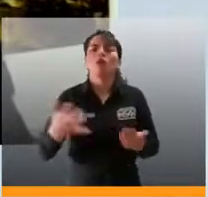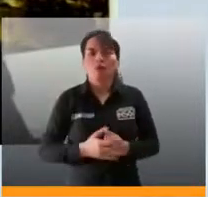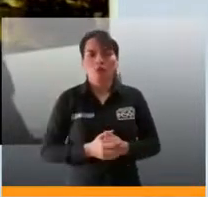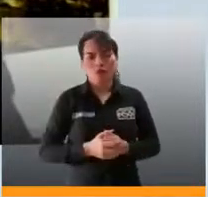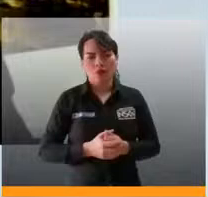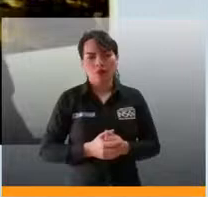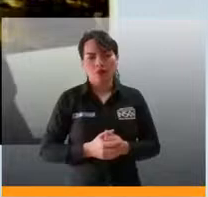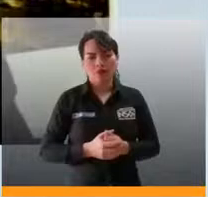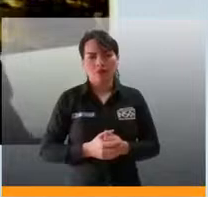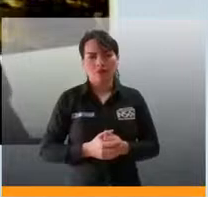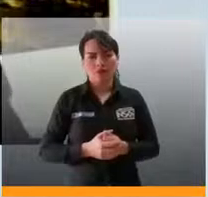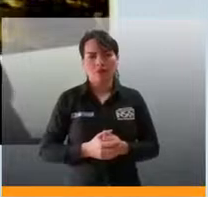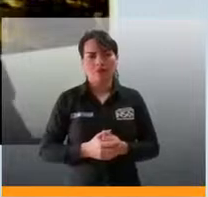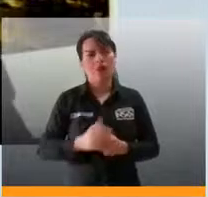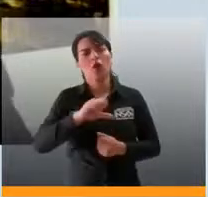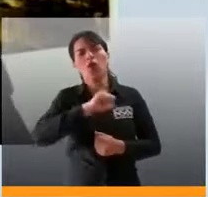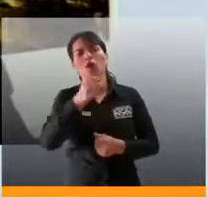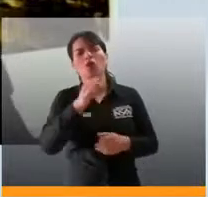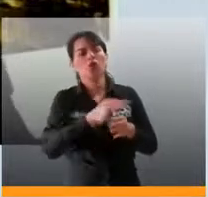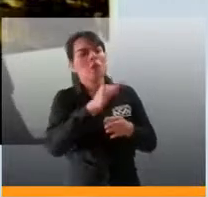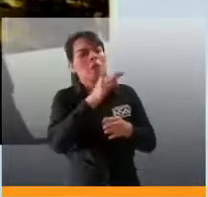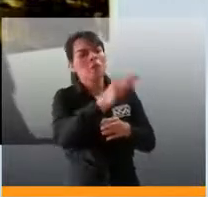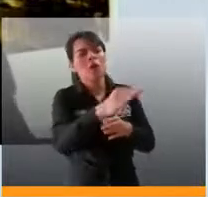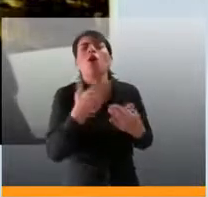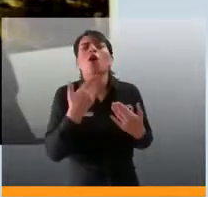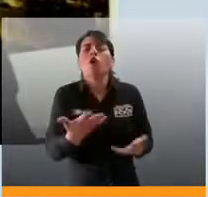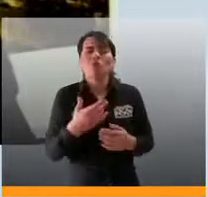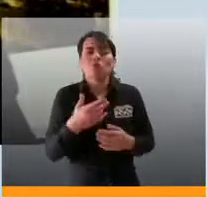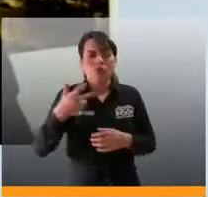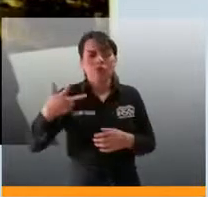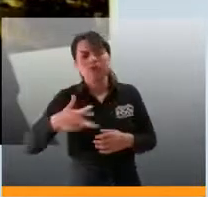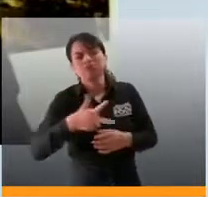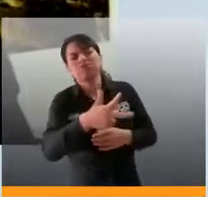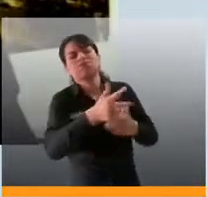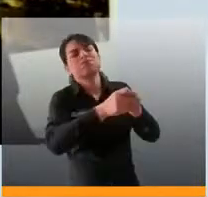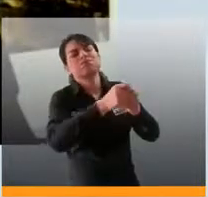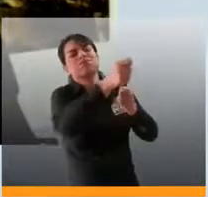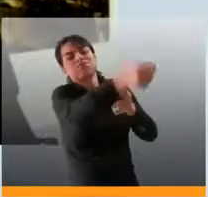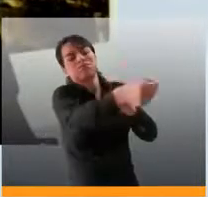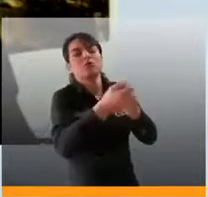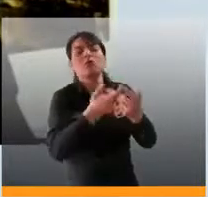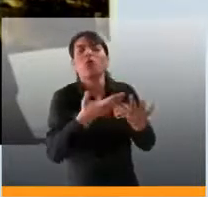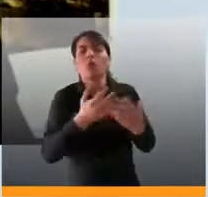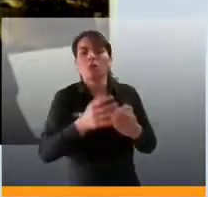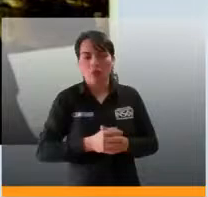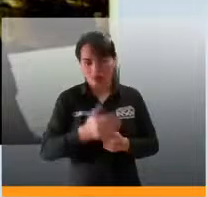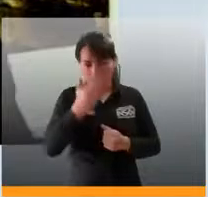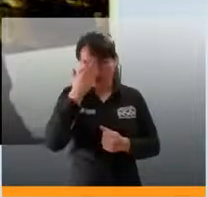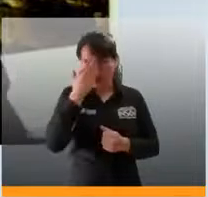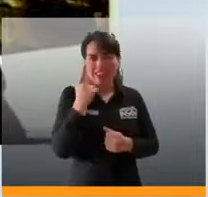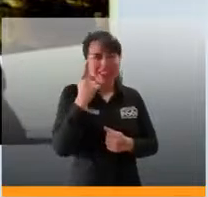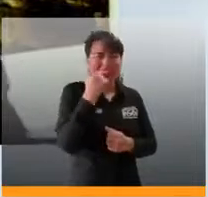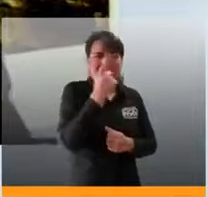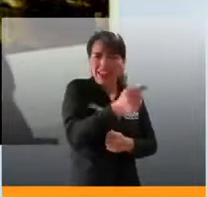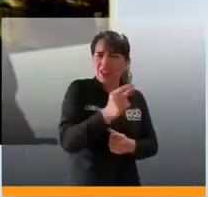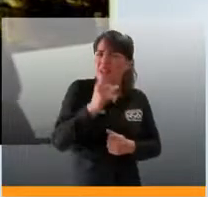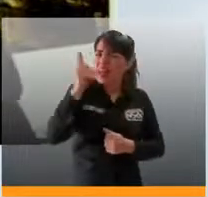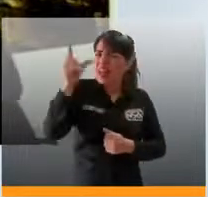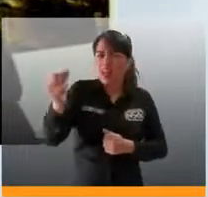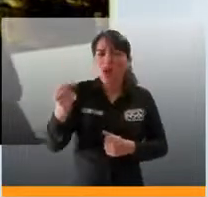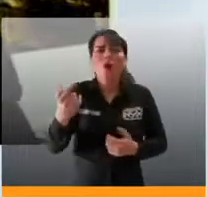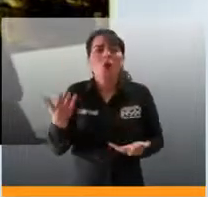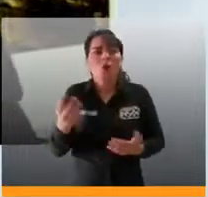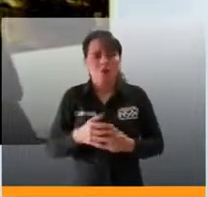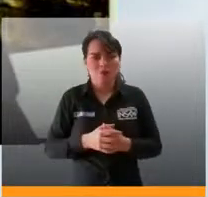o a Puerto Madero o a cualquier sitio que tuvieran lejanía dentro del ejercicio si estábamos en